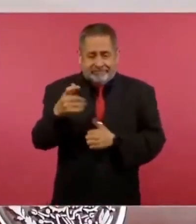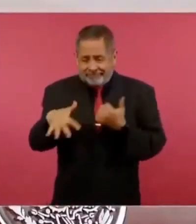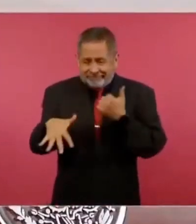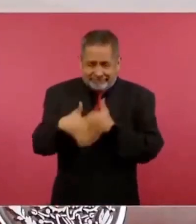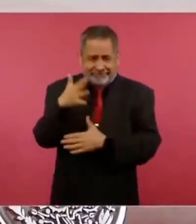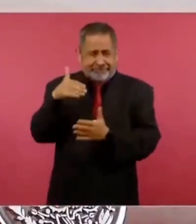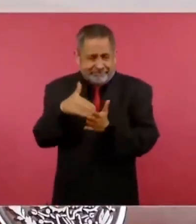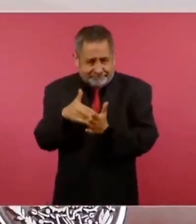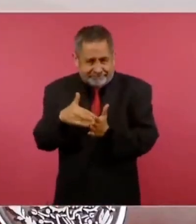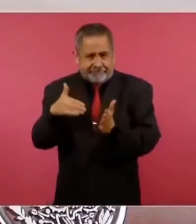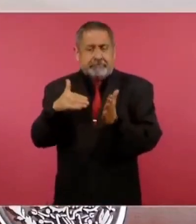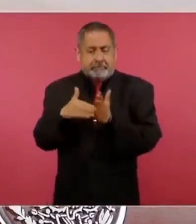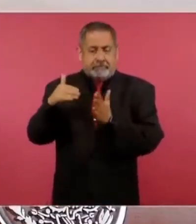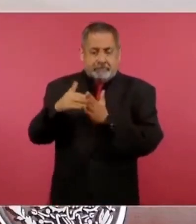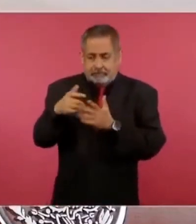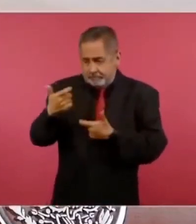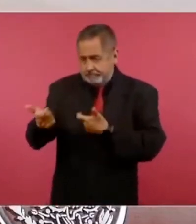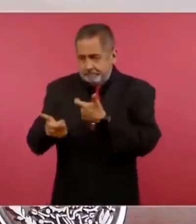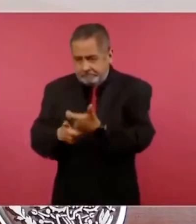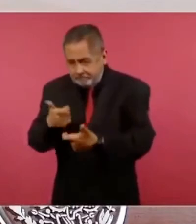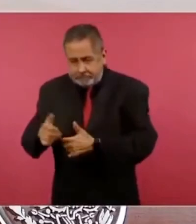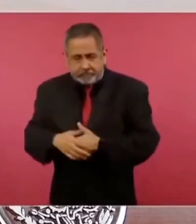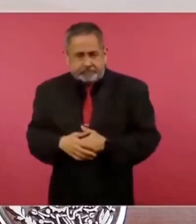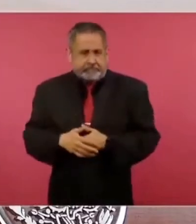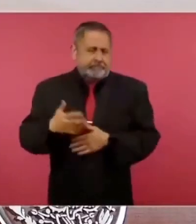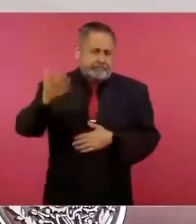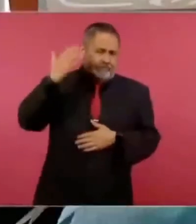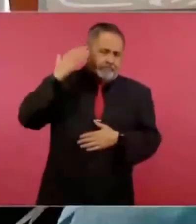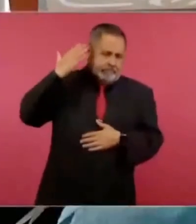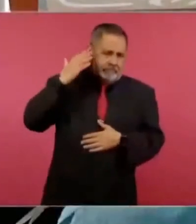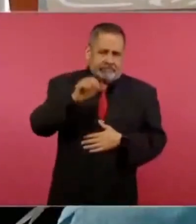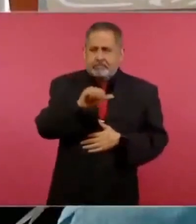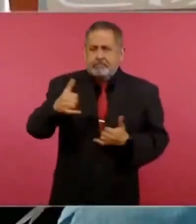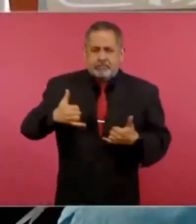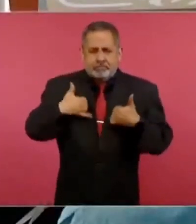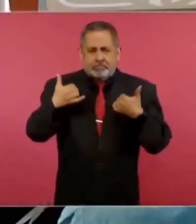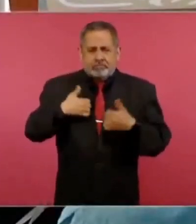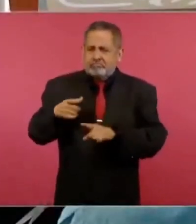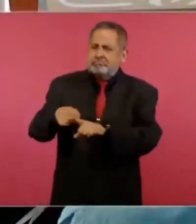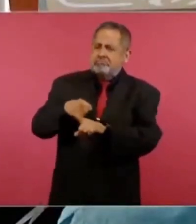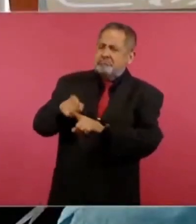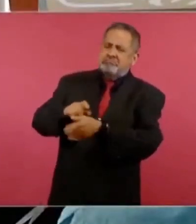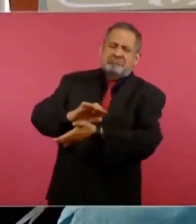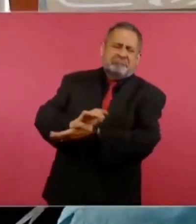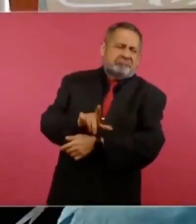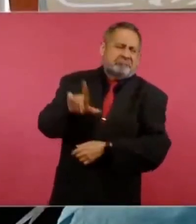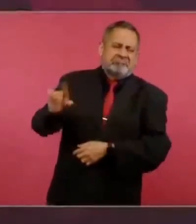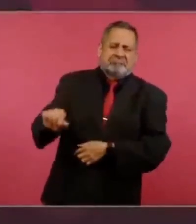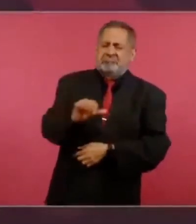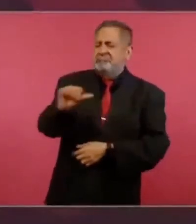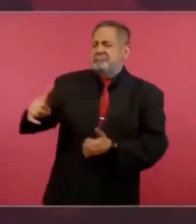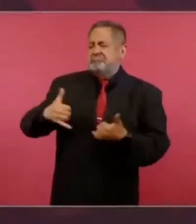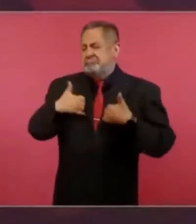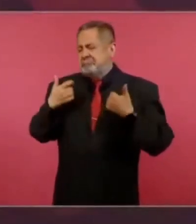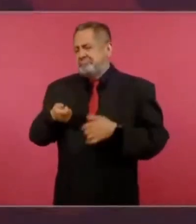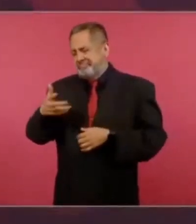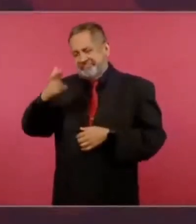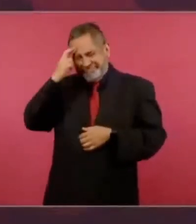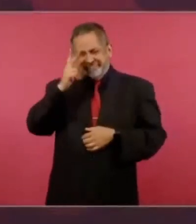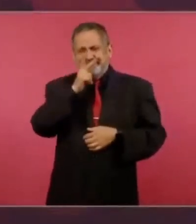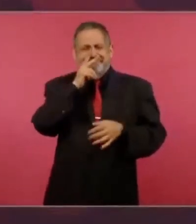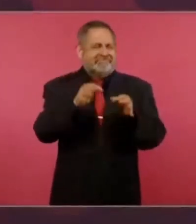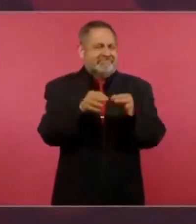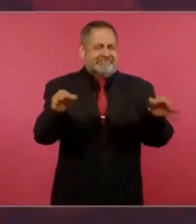millones de pesos. ¿Sabes qué hacían con los jóvenes? Los discriminaban, acuñaron la frase